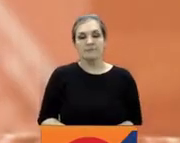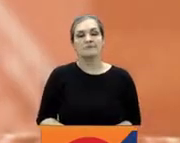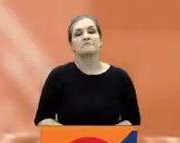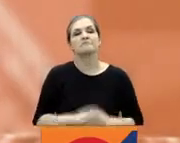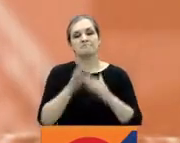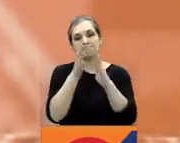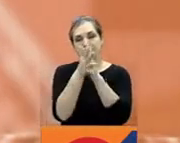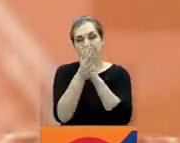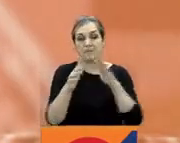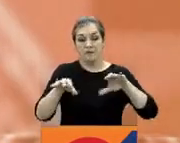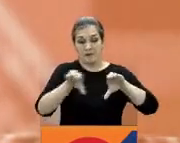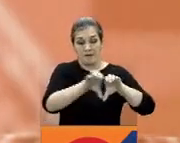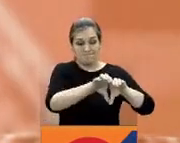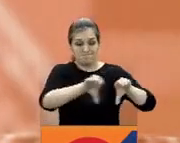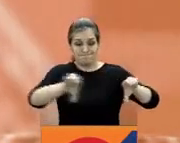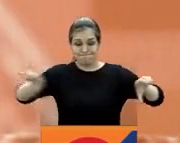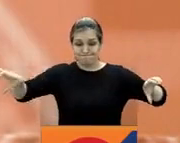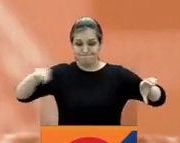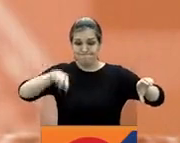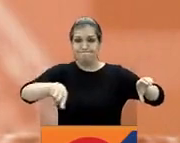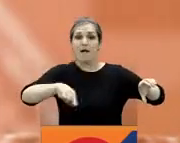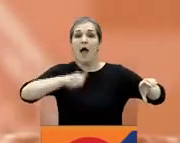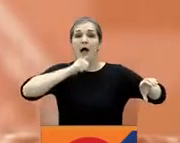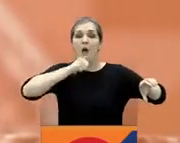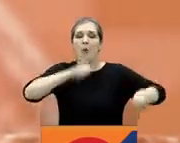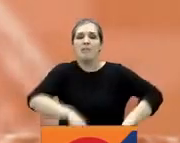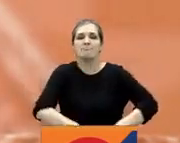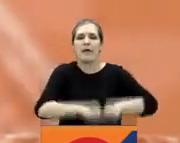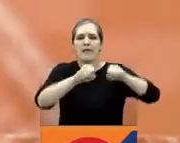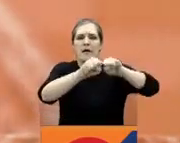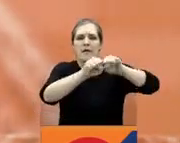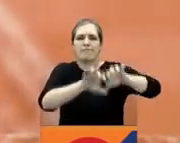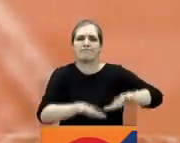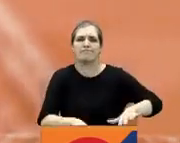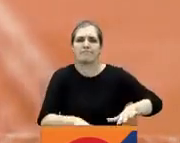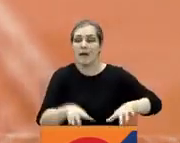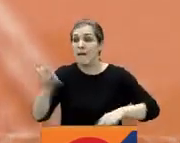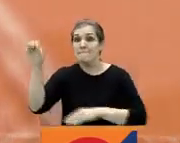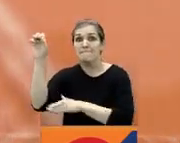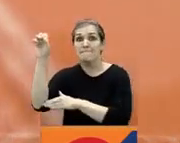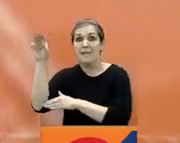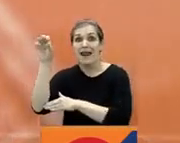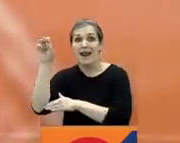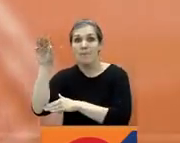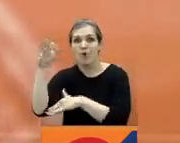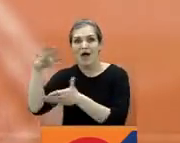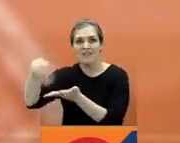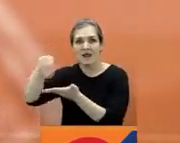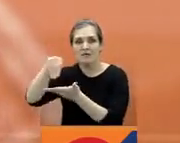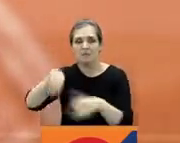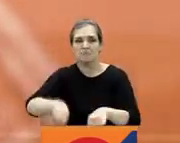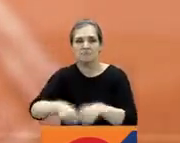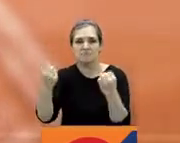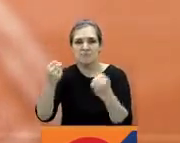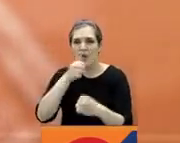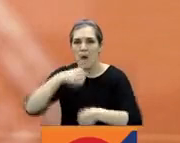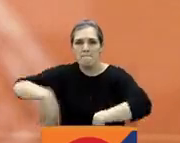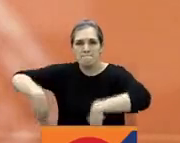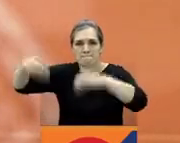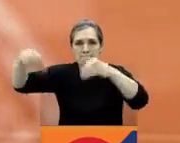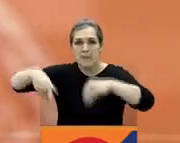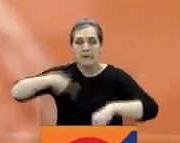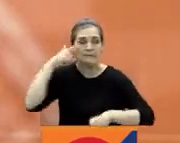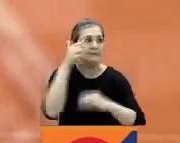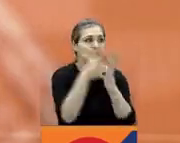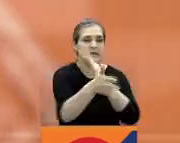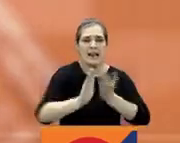Un daño en una tubería tiene sin servicio de agua a un amplio sector de Malambo, en el norte del país. Según el reporte, las obras de reparación van